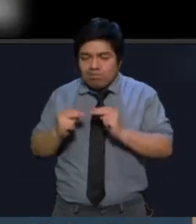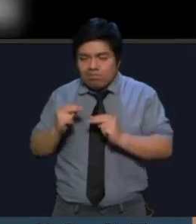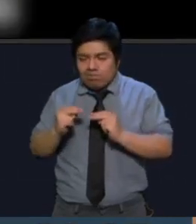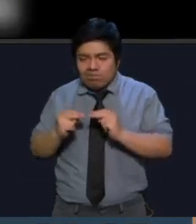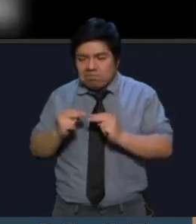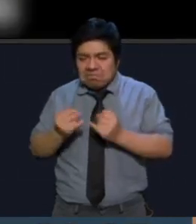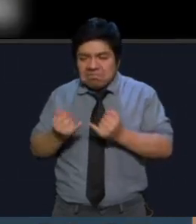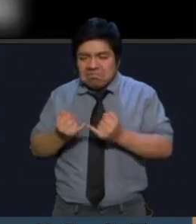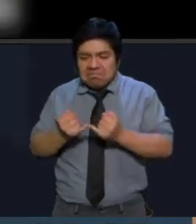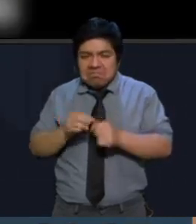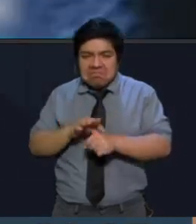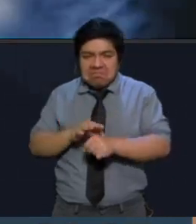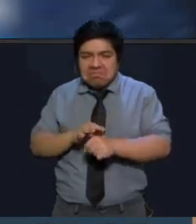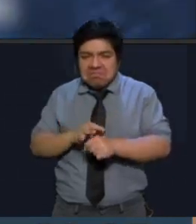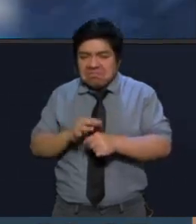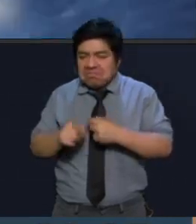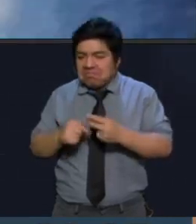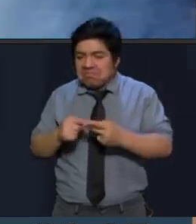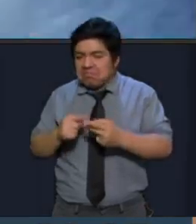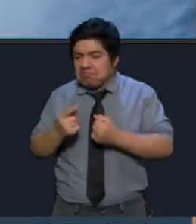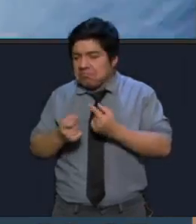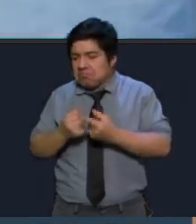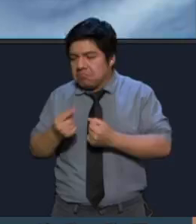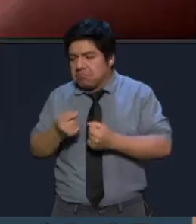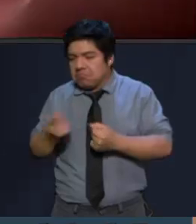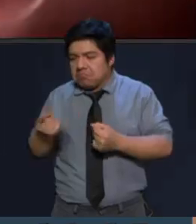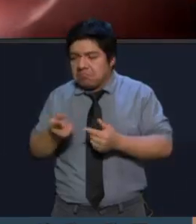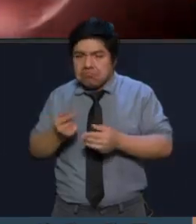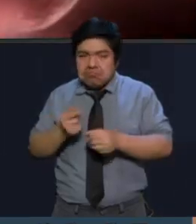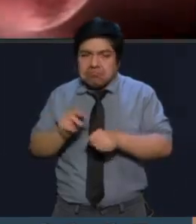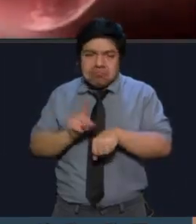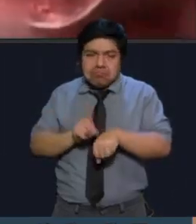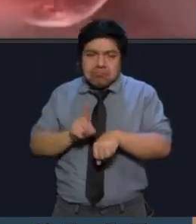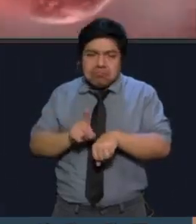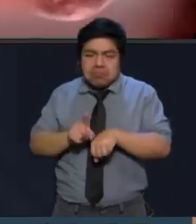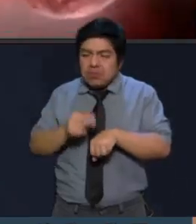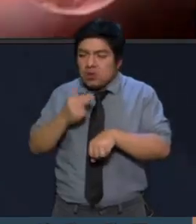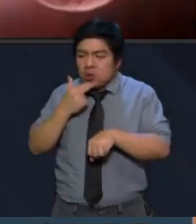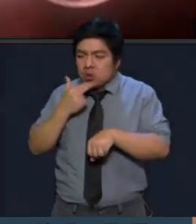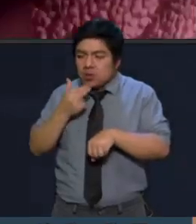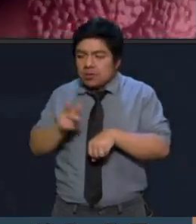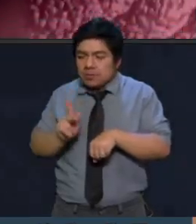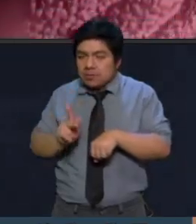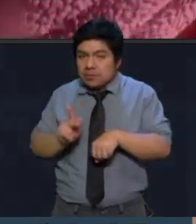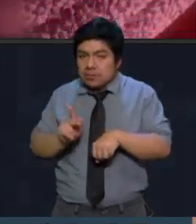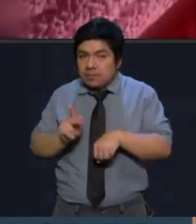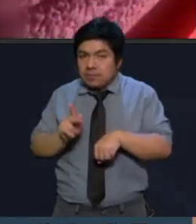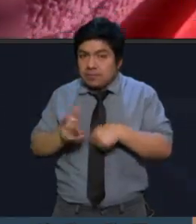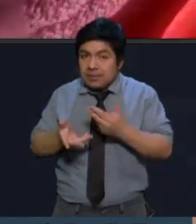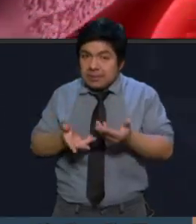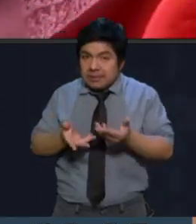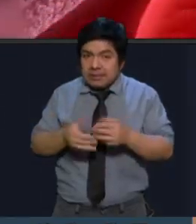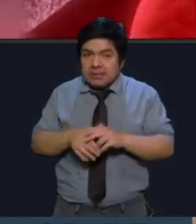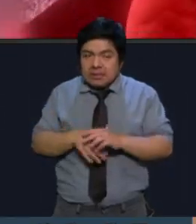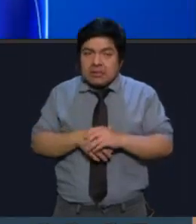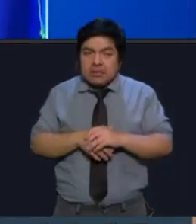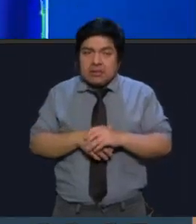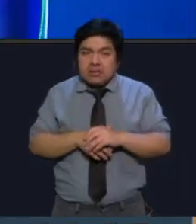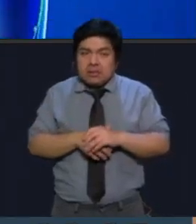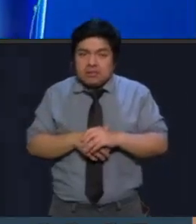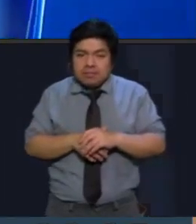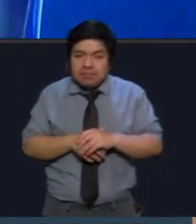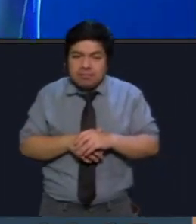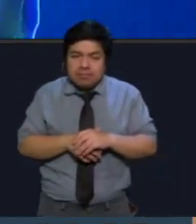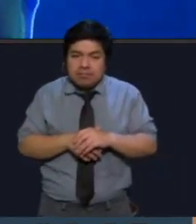carne asada y de otras sustancias de uso común. Sin embargo, pues